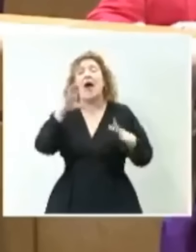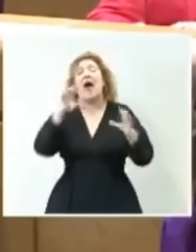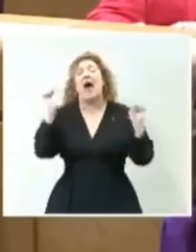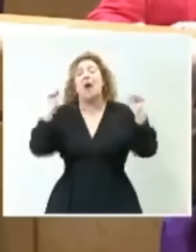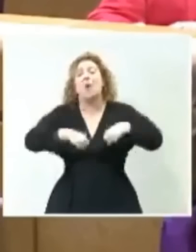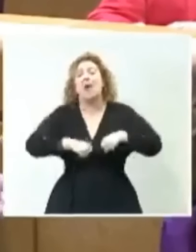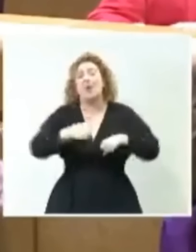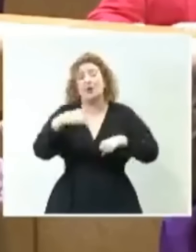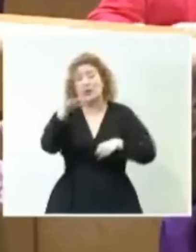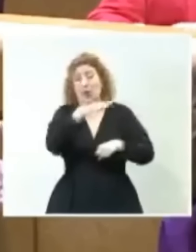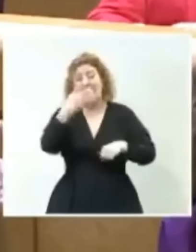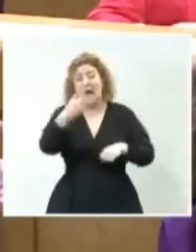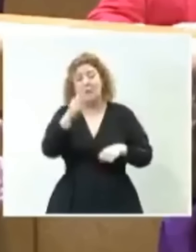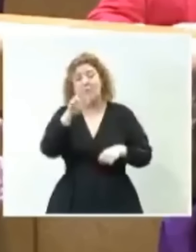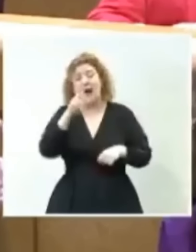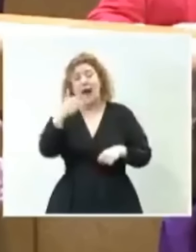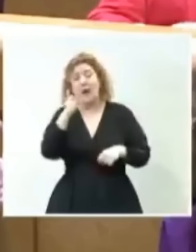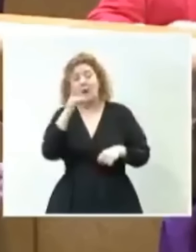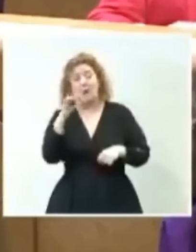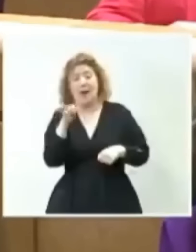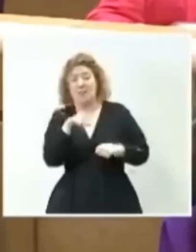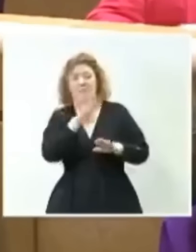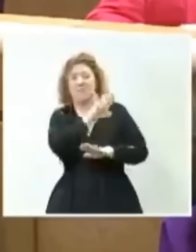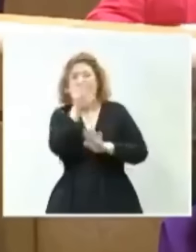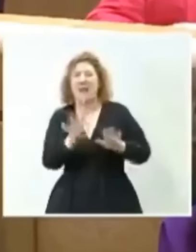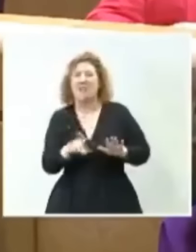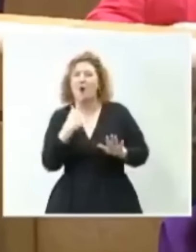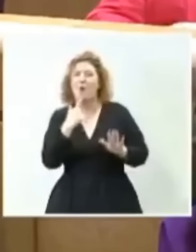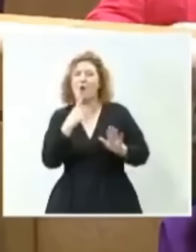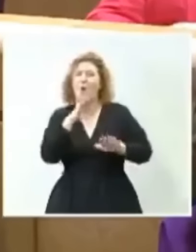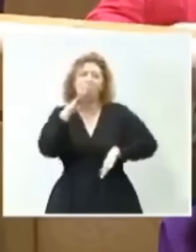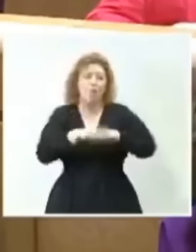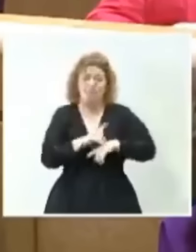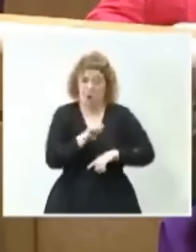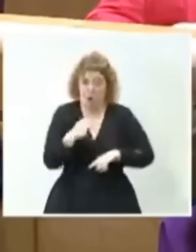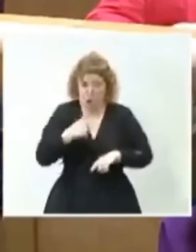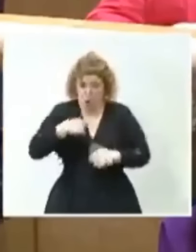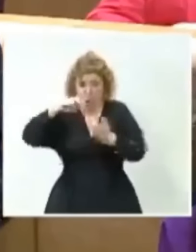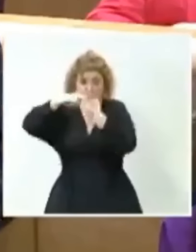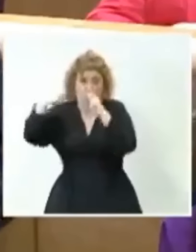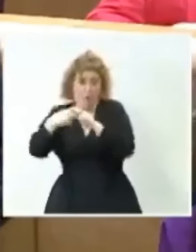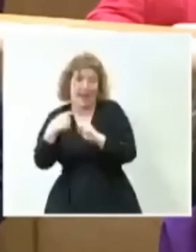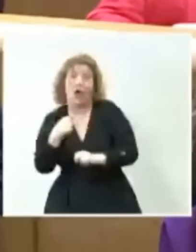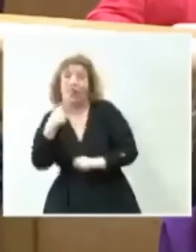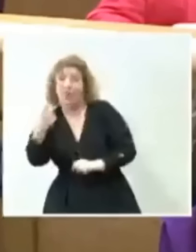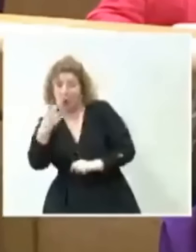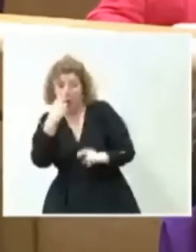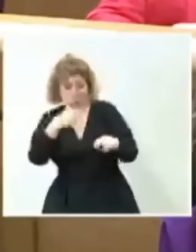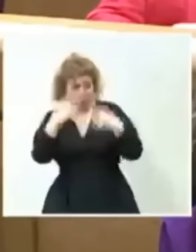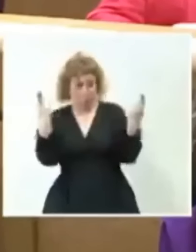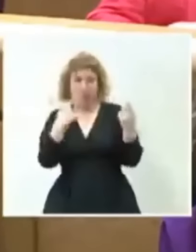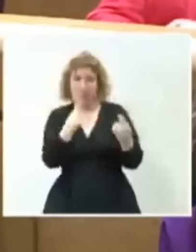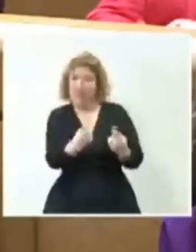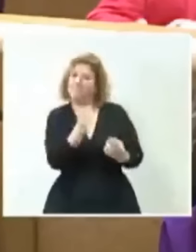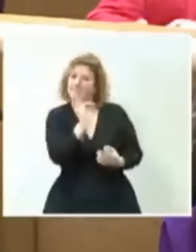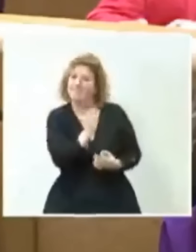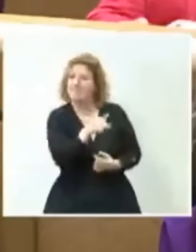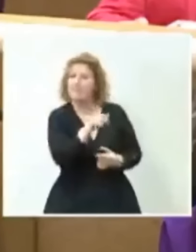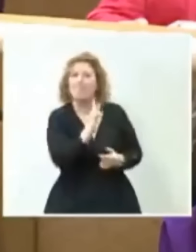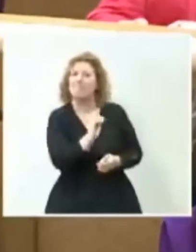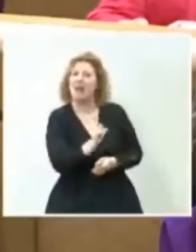nosotros nos gustaría. Es la posición que mantengo en Bruselas y es la posición que he mantenido públicamente. Desde